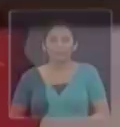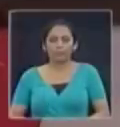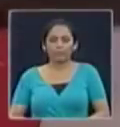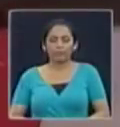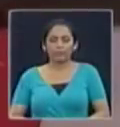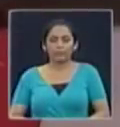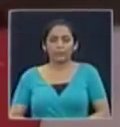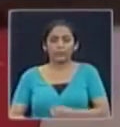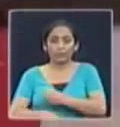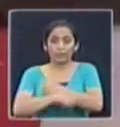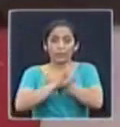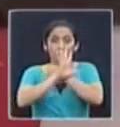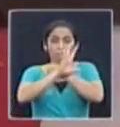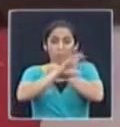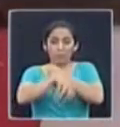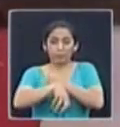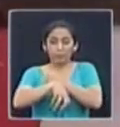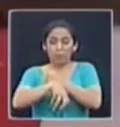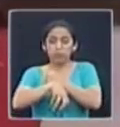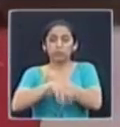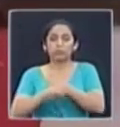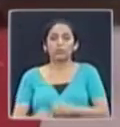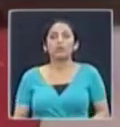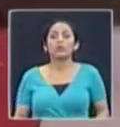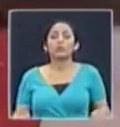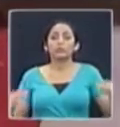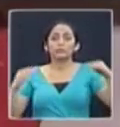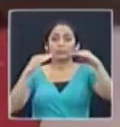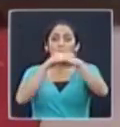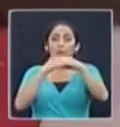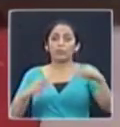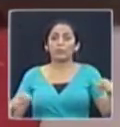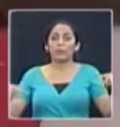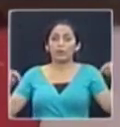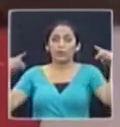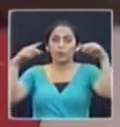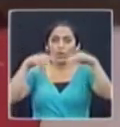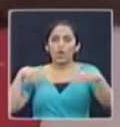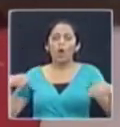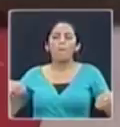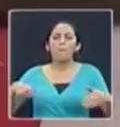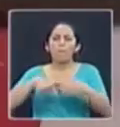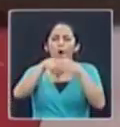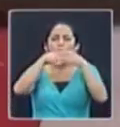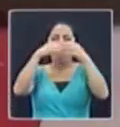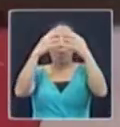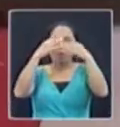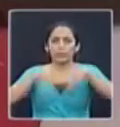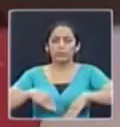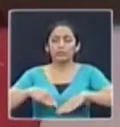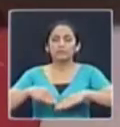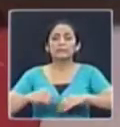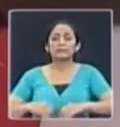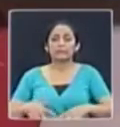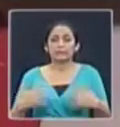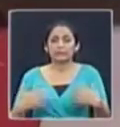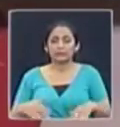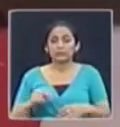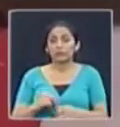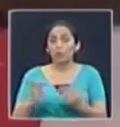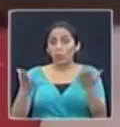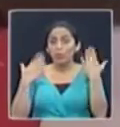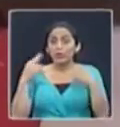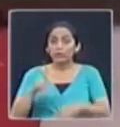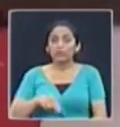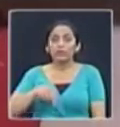Una volqueta derrumbó un tramo del paso peatonal que está en la avenida Narcisa de Jesús a la altura de la urbanización Metrópolis al norte de Guayaquil